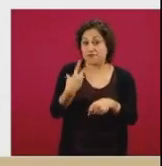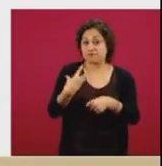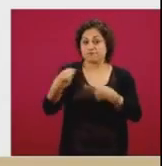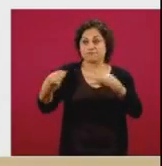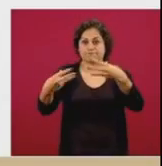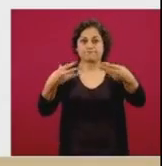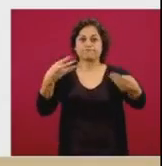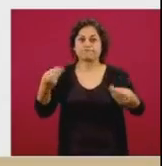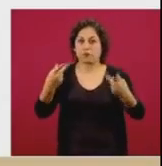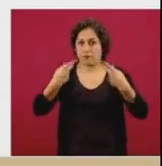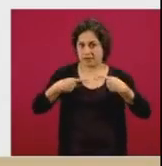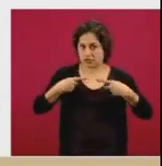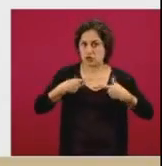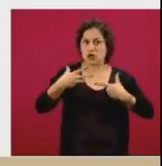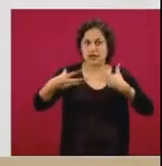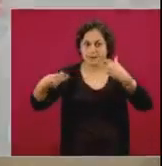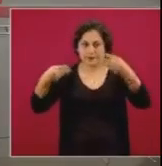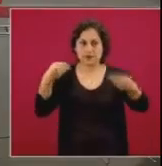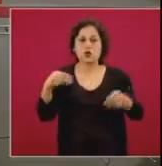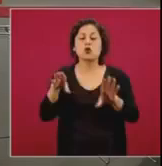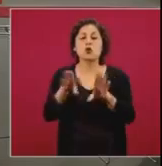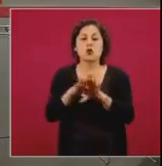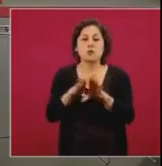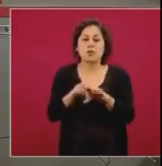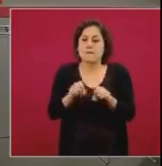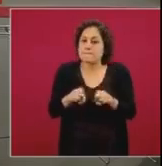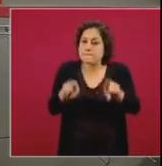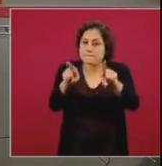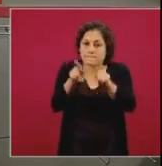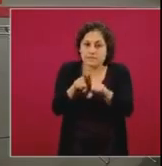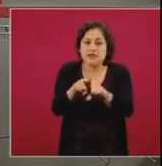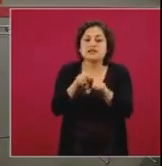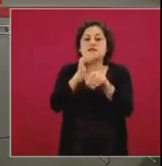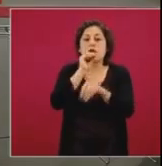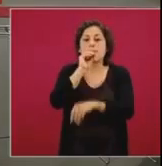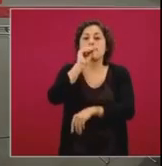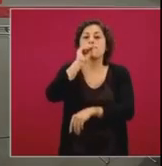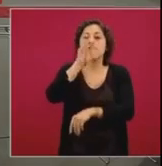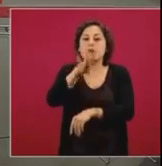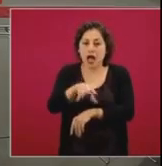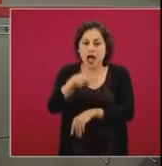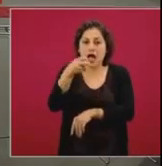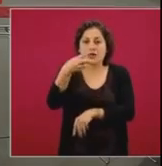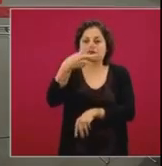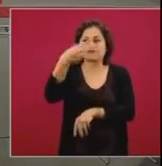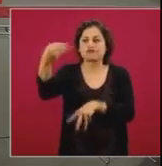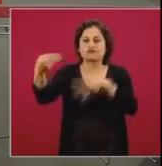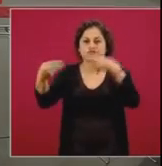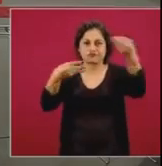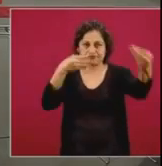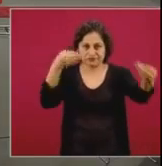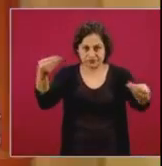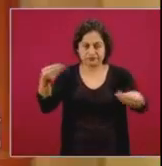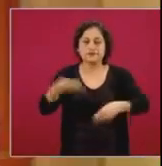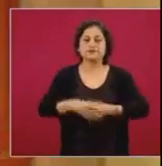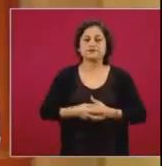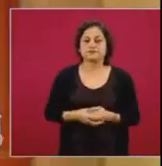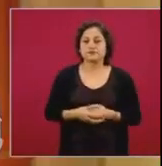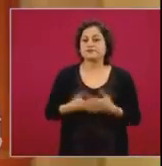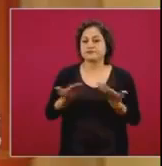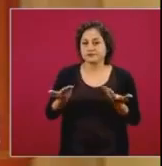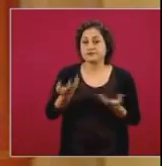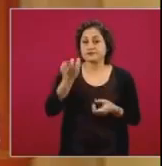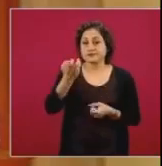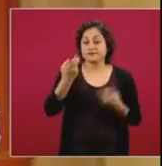persona, se transmite también por gotitas de saliva que se expulsan de la persona enferma y que en su